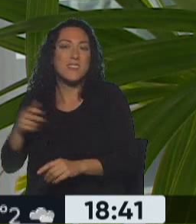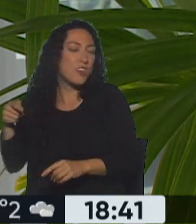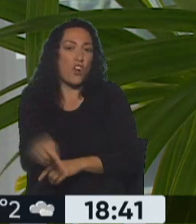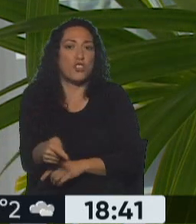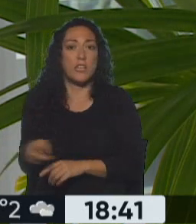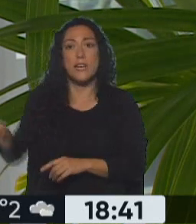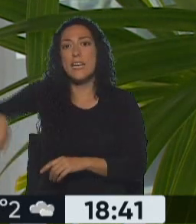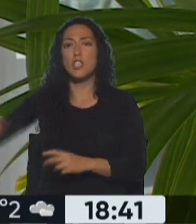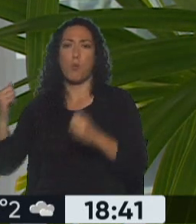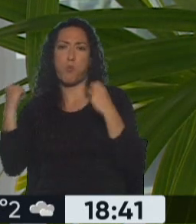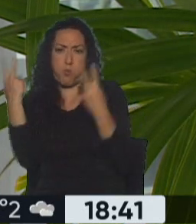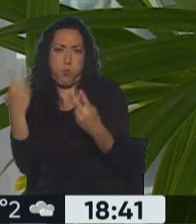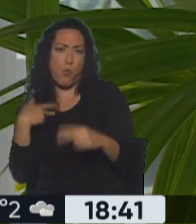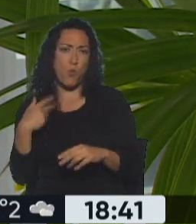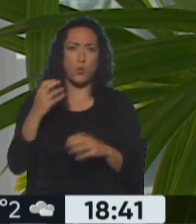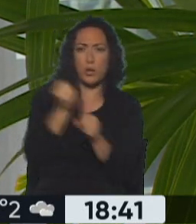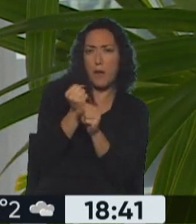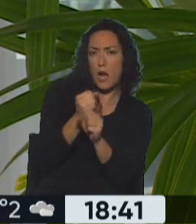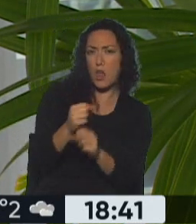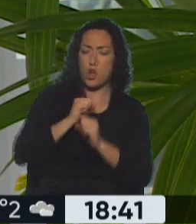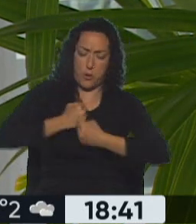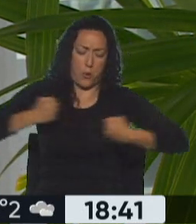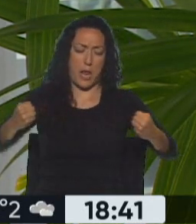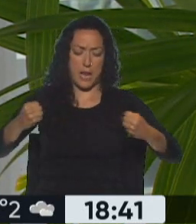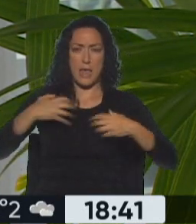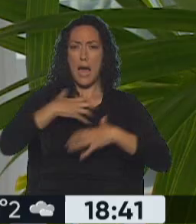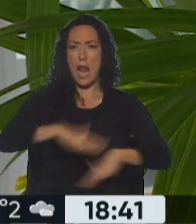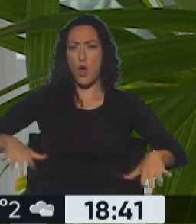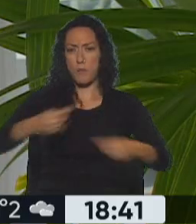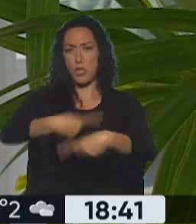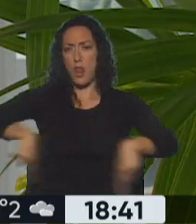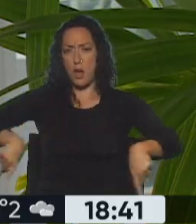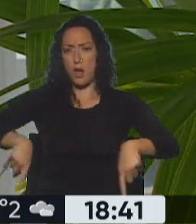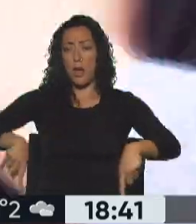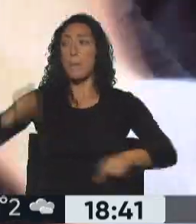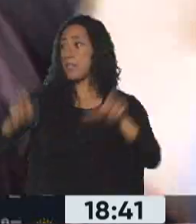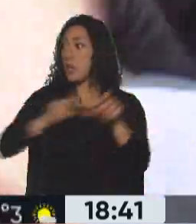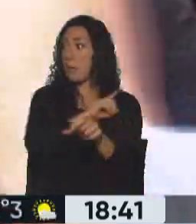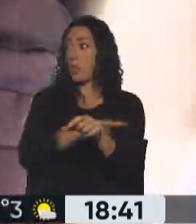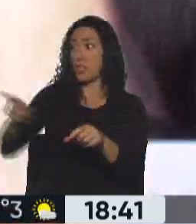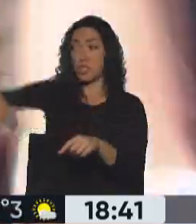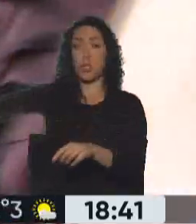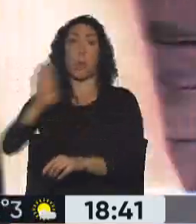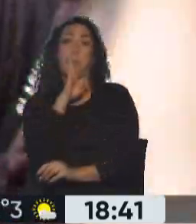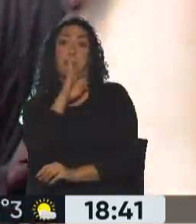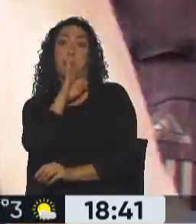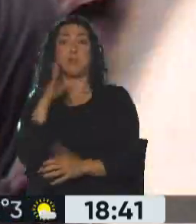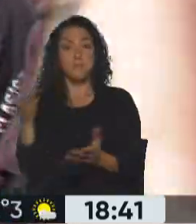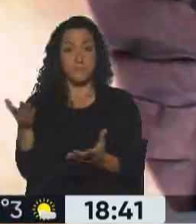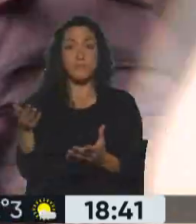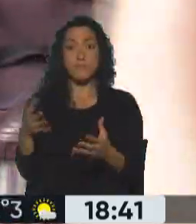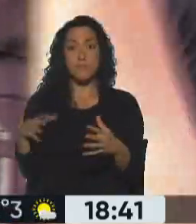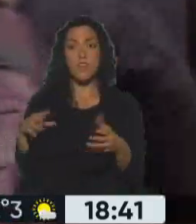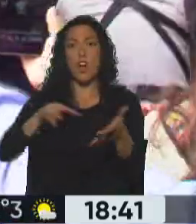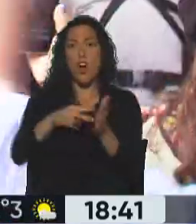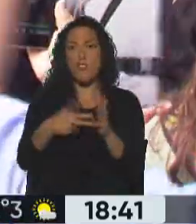valientes contra los trabajadores, trabajadoras, contra los estudiantes, nunca con los poderosos. Y en un conflicto donde se ven tan contrapuestos